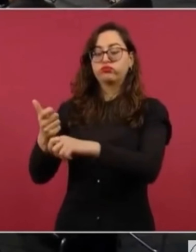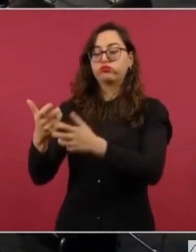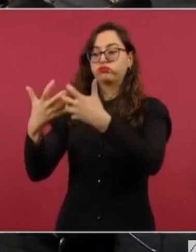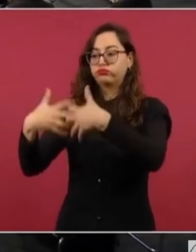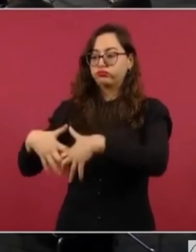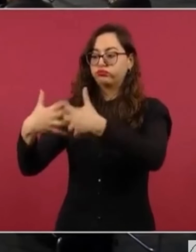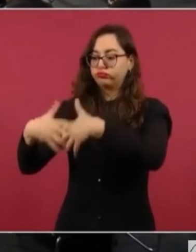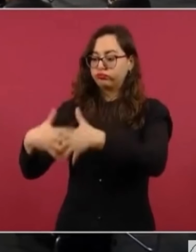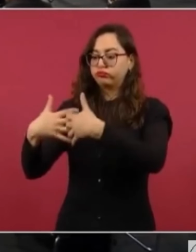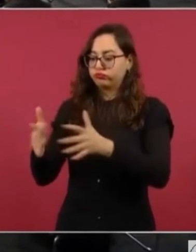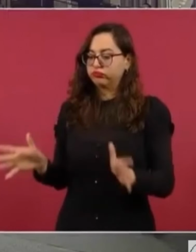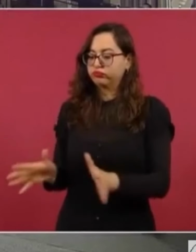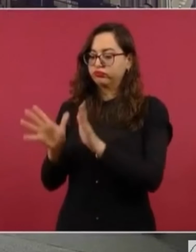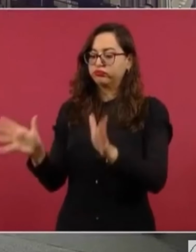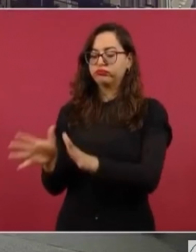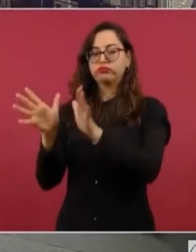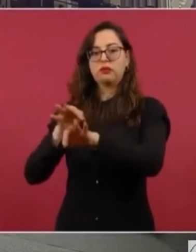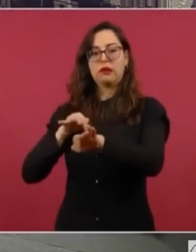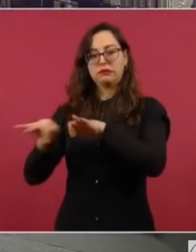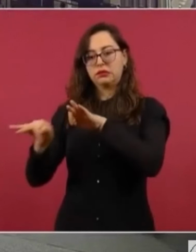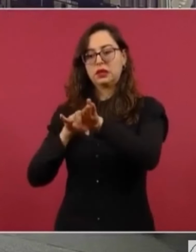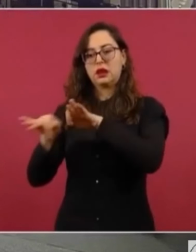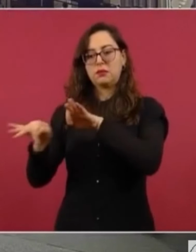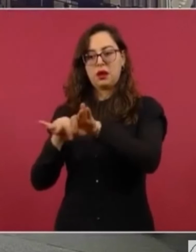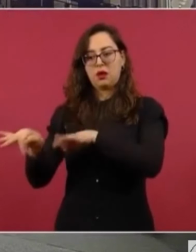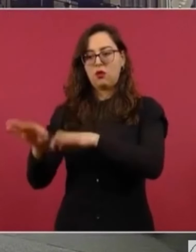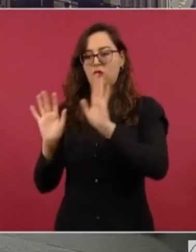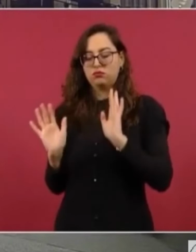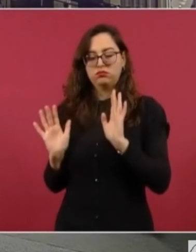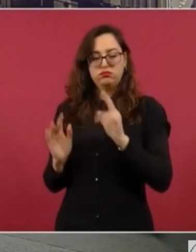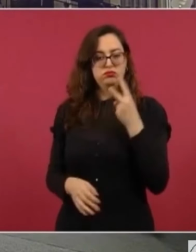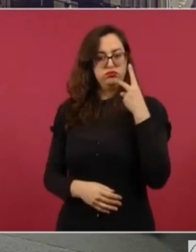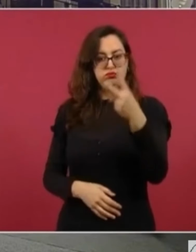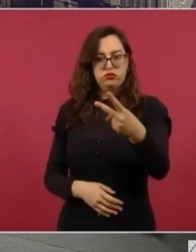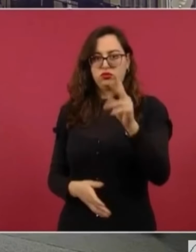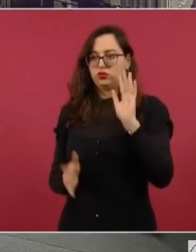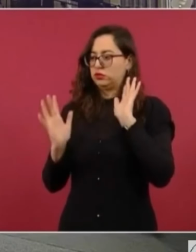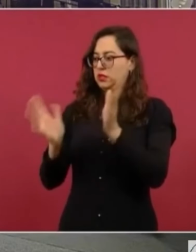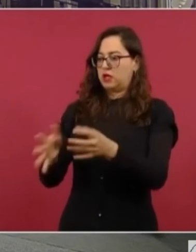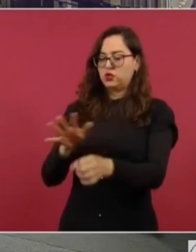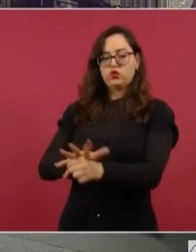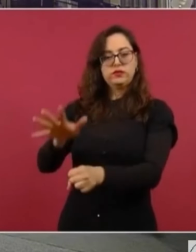y que esto va a generar empleos y ya va a cambiar las cosas.